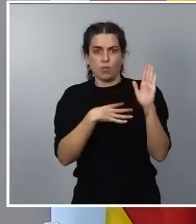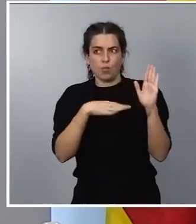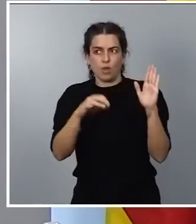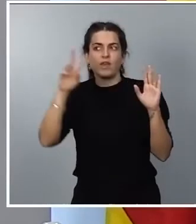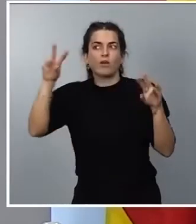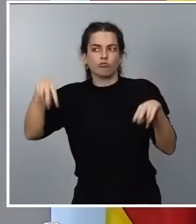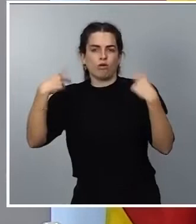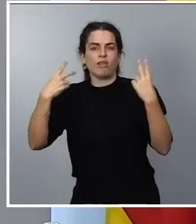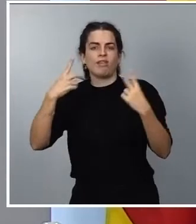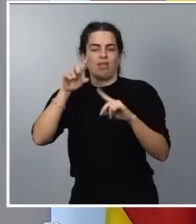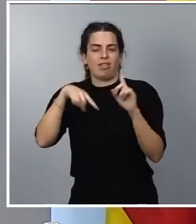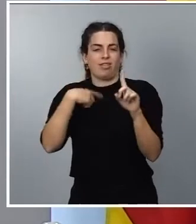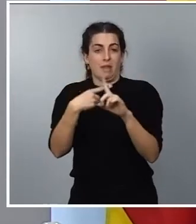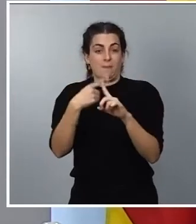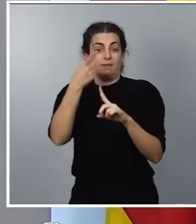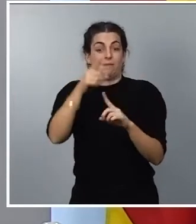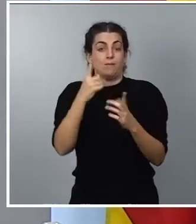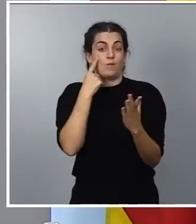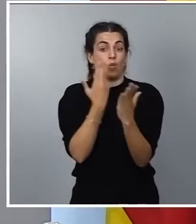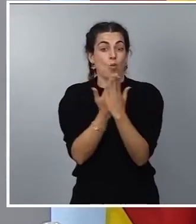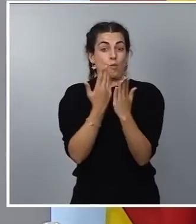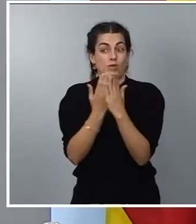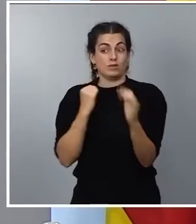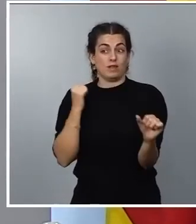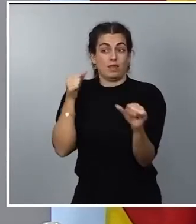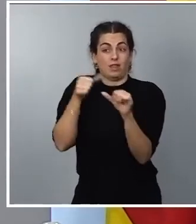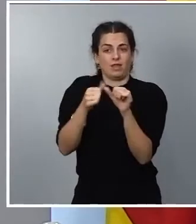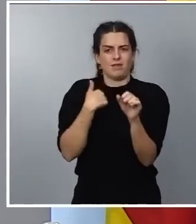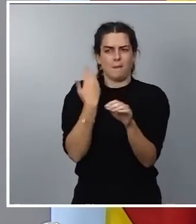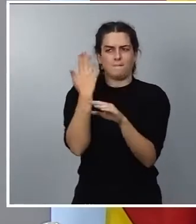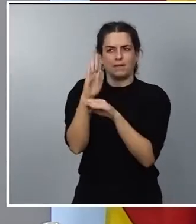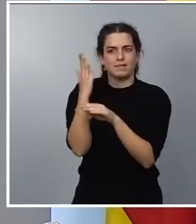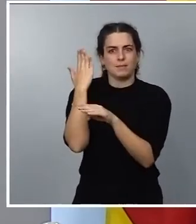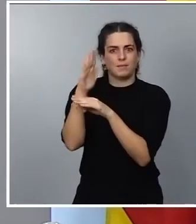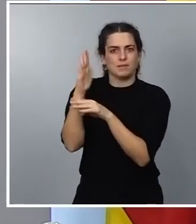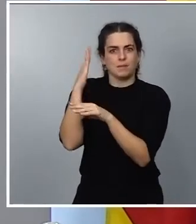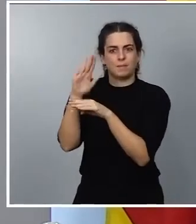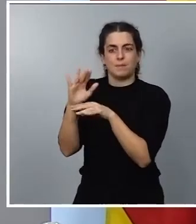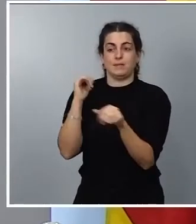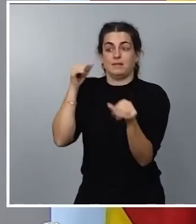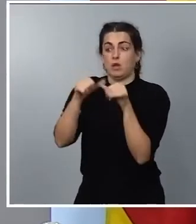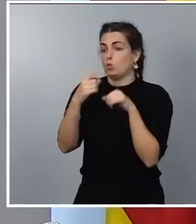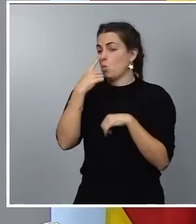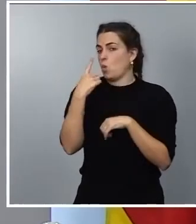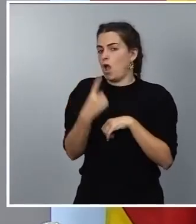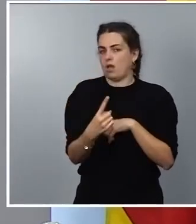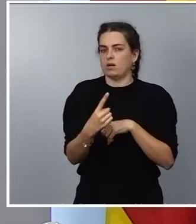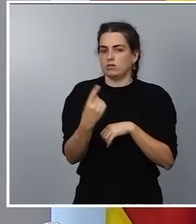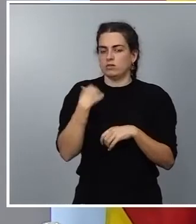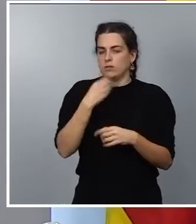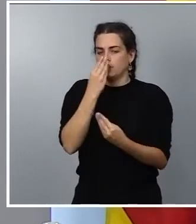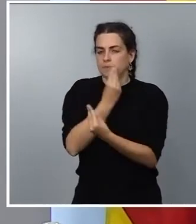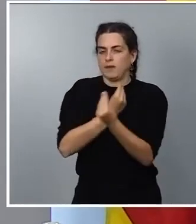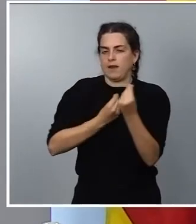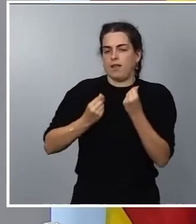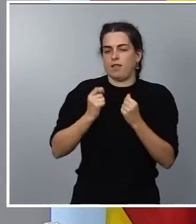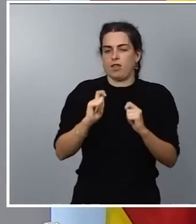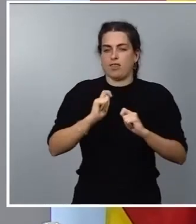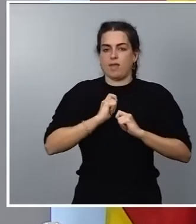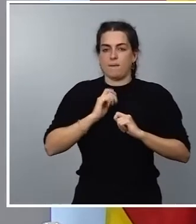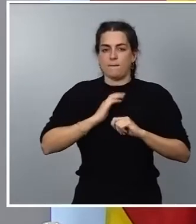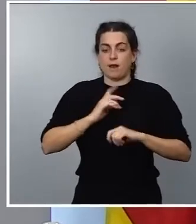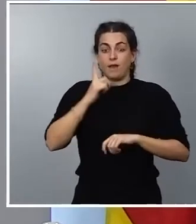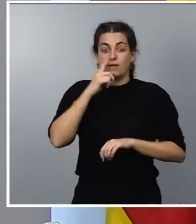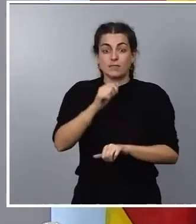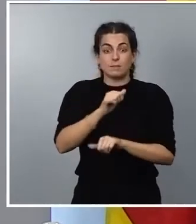as propuestas que hemos venido presentando ao longo do último ano, han inspirado en gran medida están inspirando en gran medida,